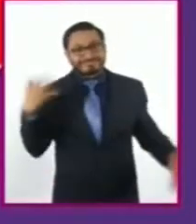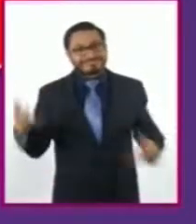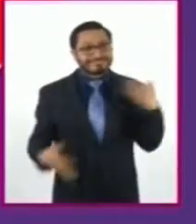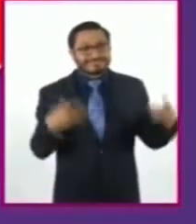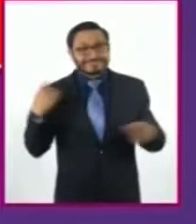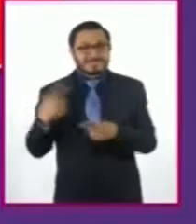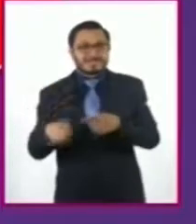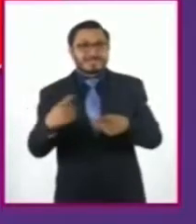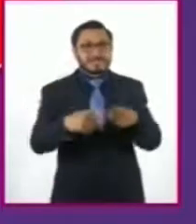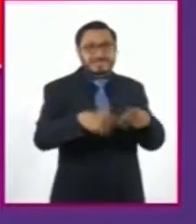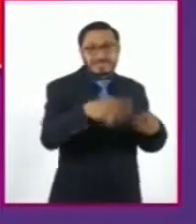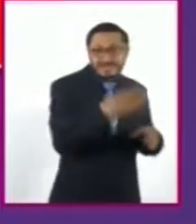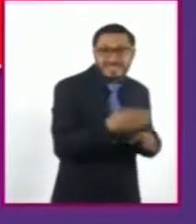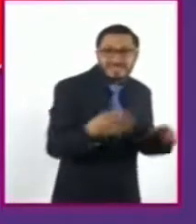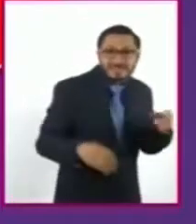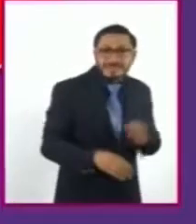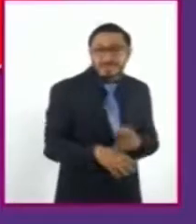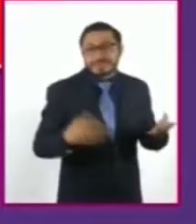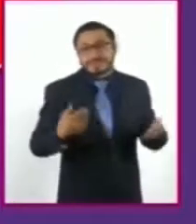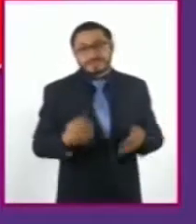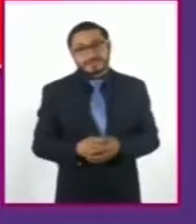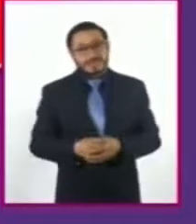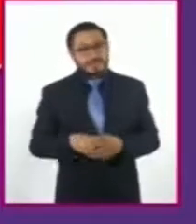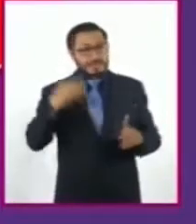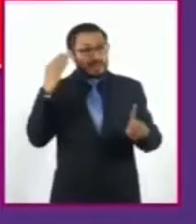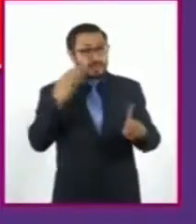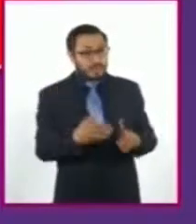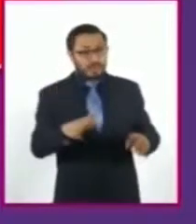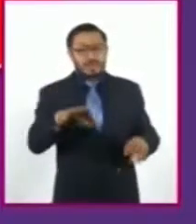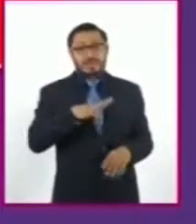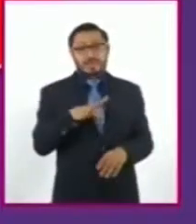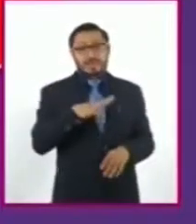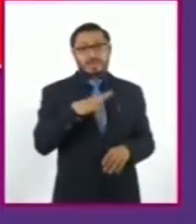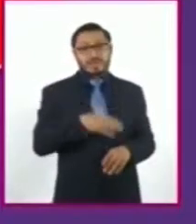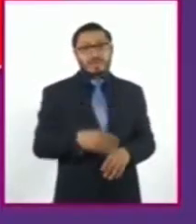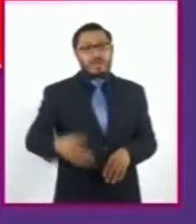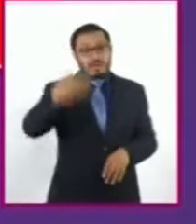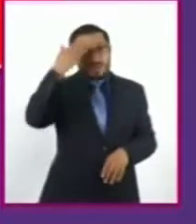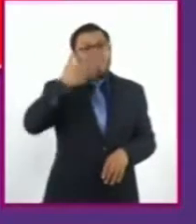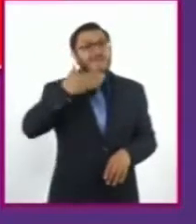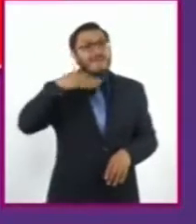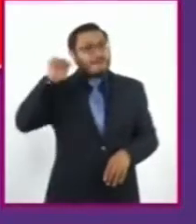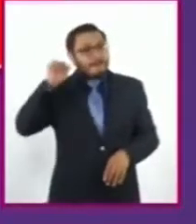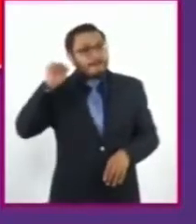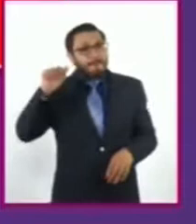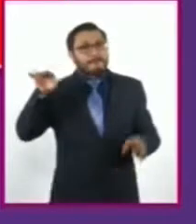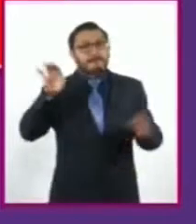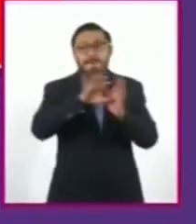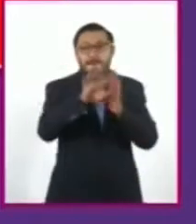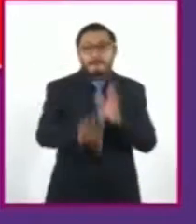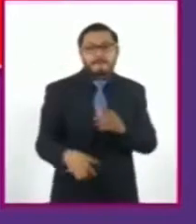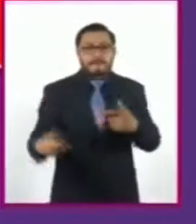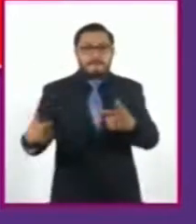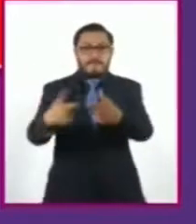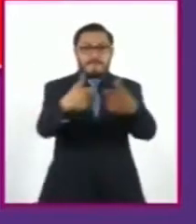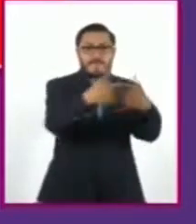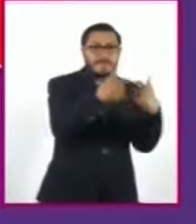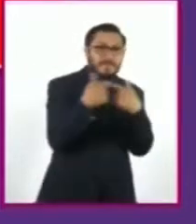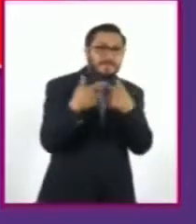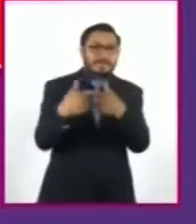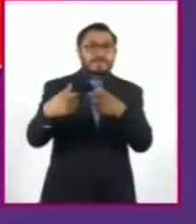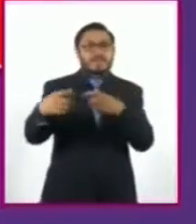distintos tipos de actividades en las que se ponen en juego capacidades como la cooperación,